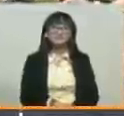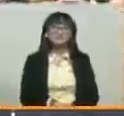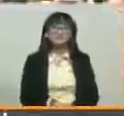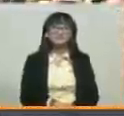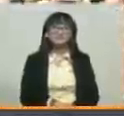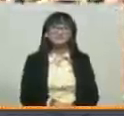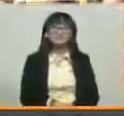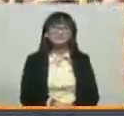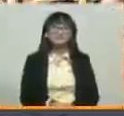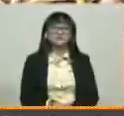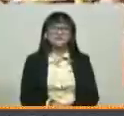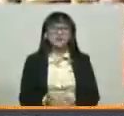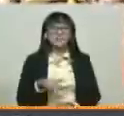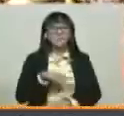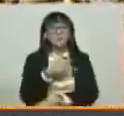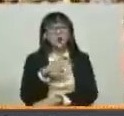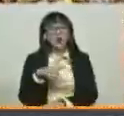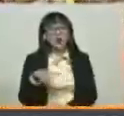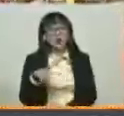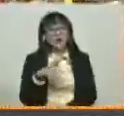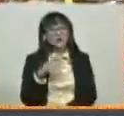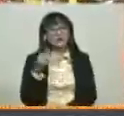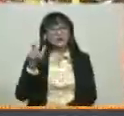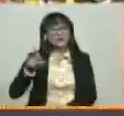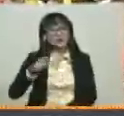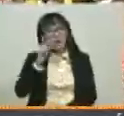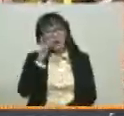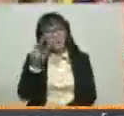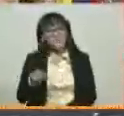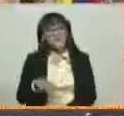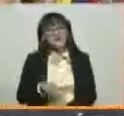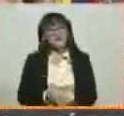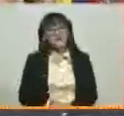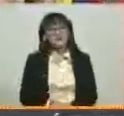Del poeta el chino Valera Mora.